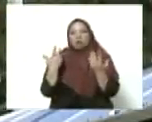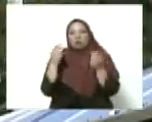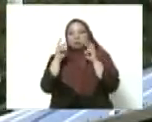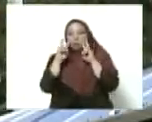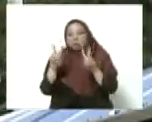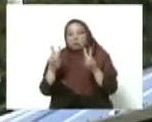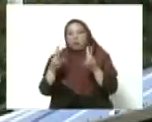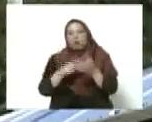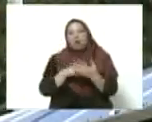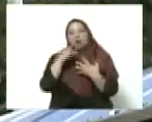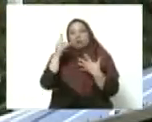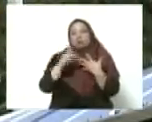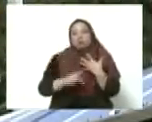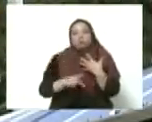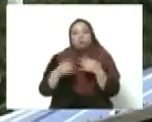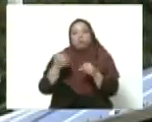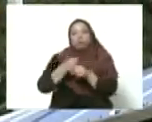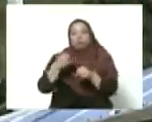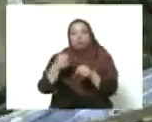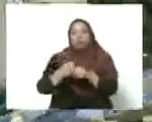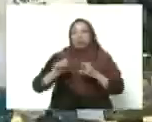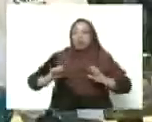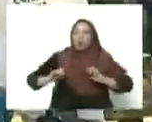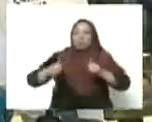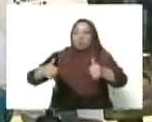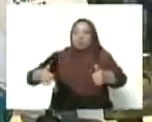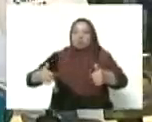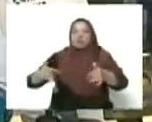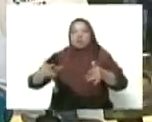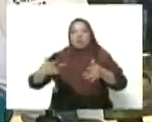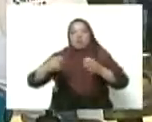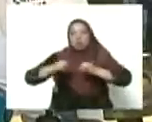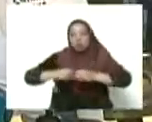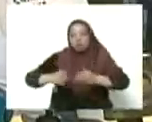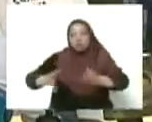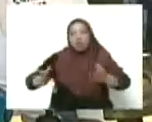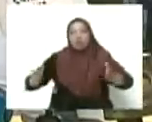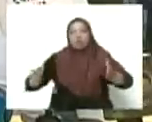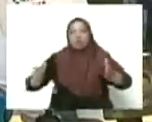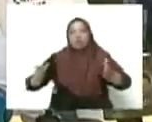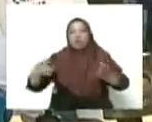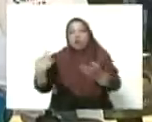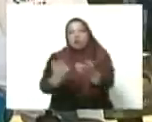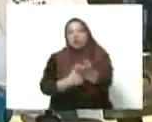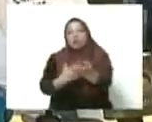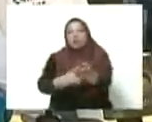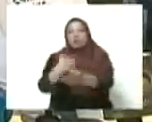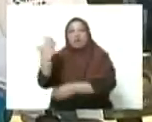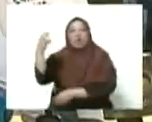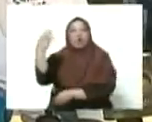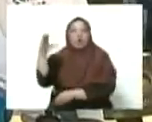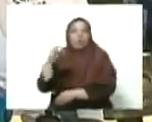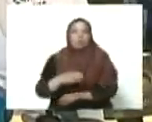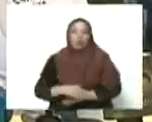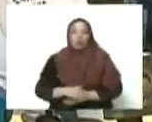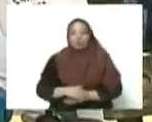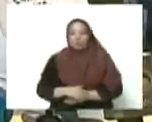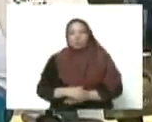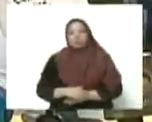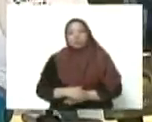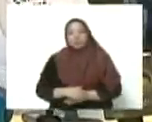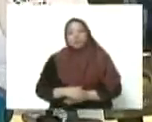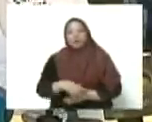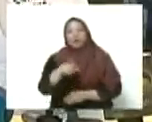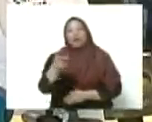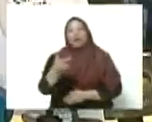la programación de la apertura fronteriza con la hermana República de Colombia, y en